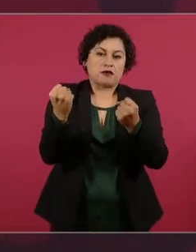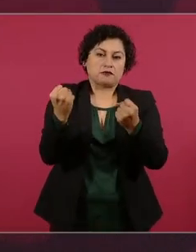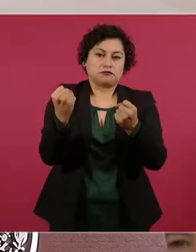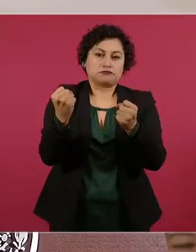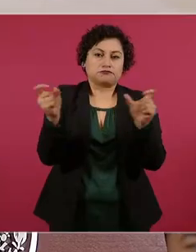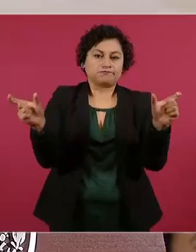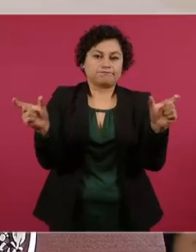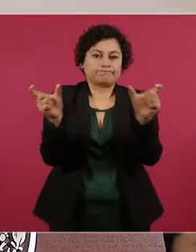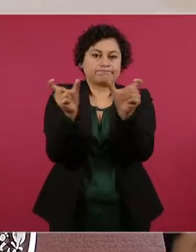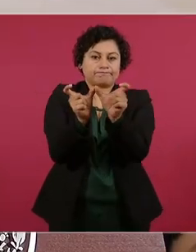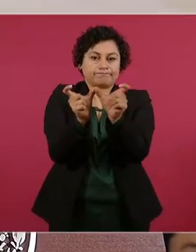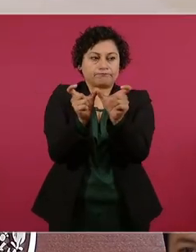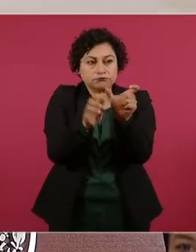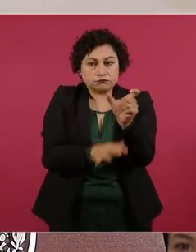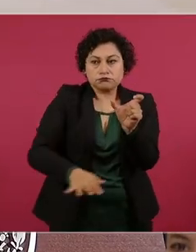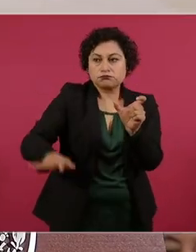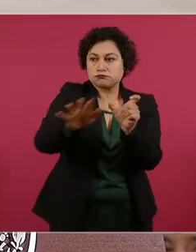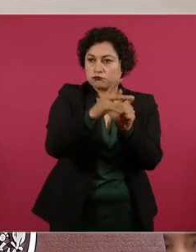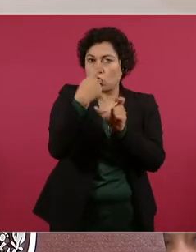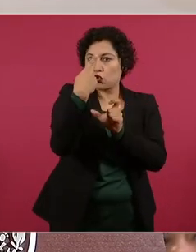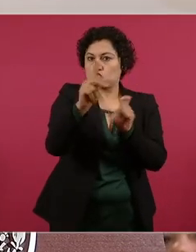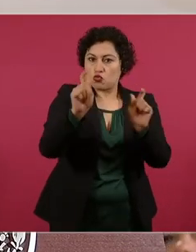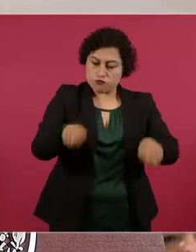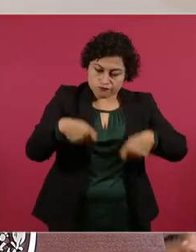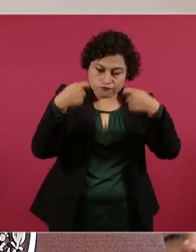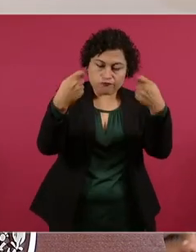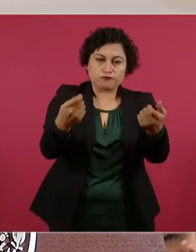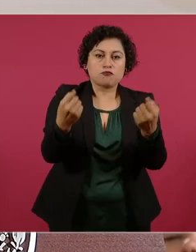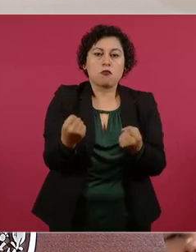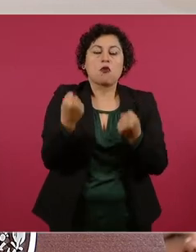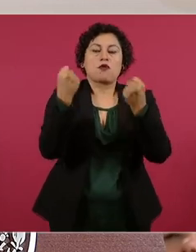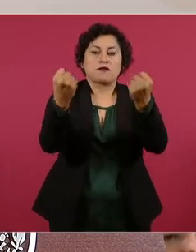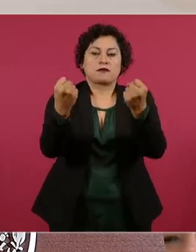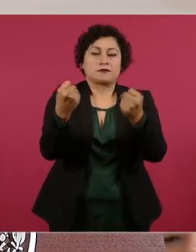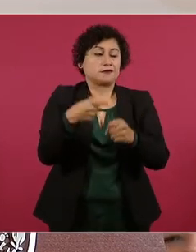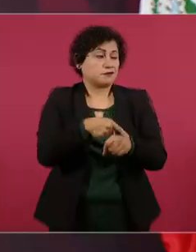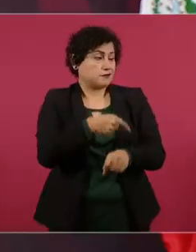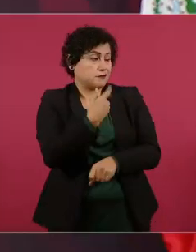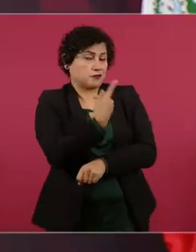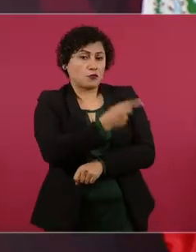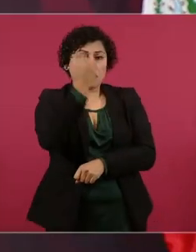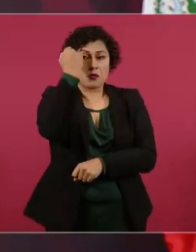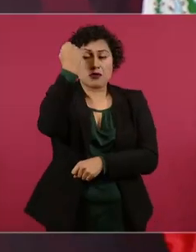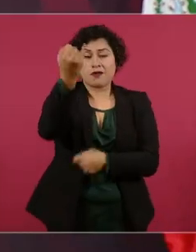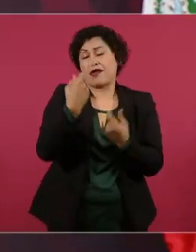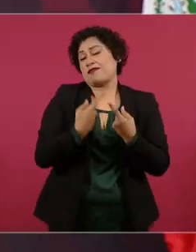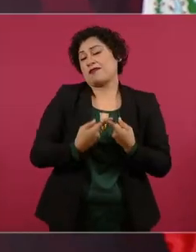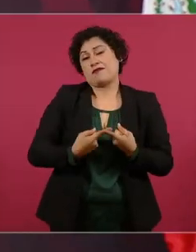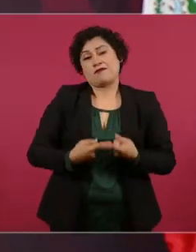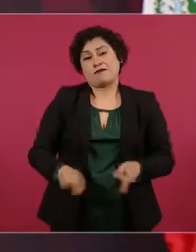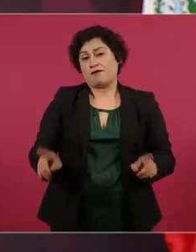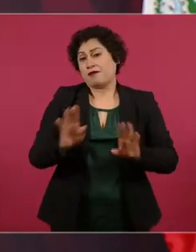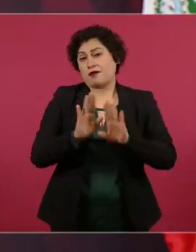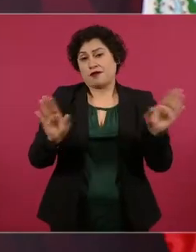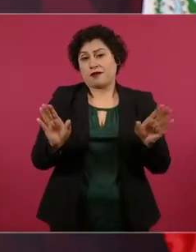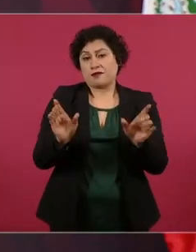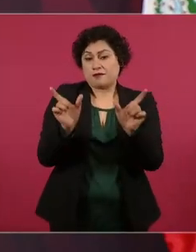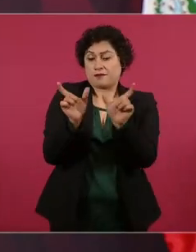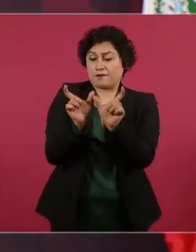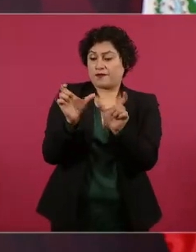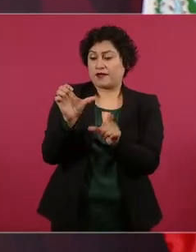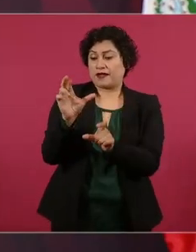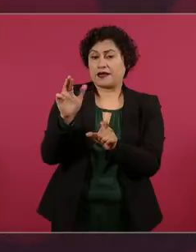sin pueblo. quieren a Kratos sin demos.